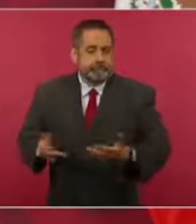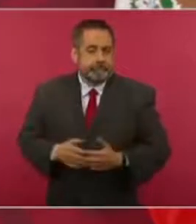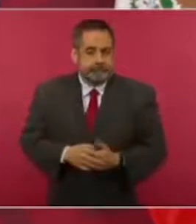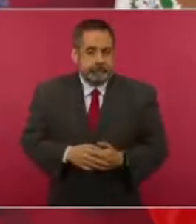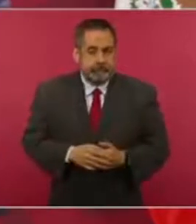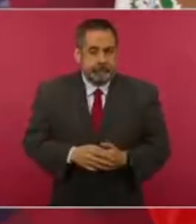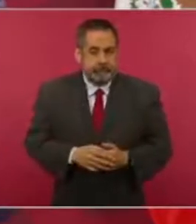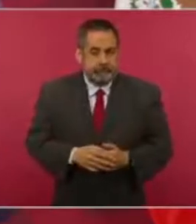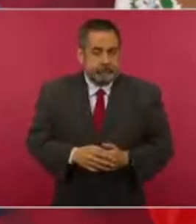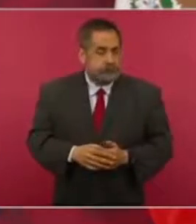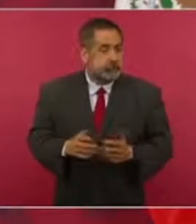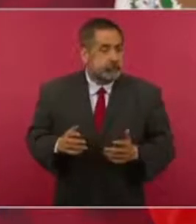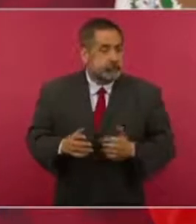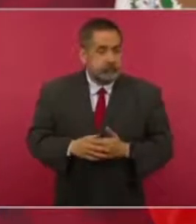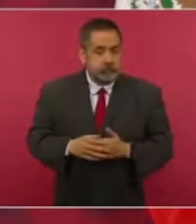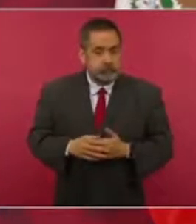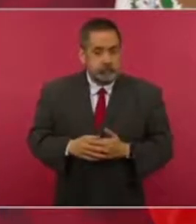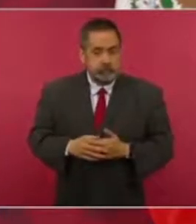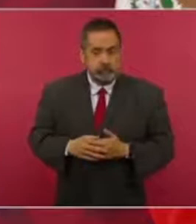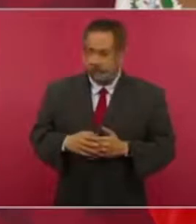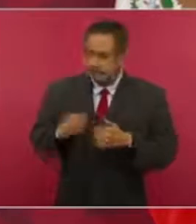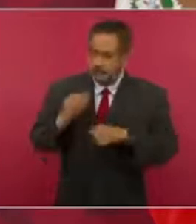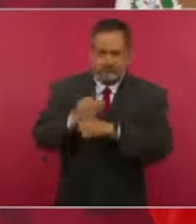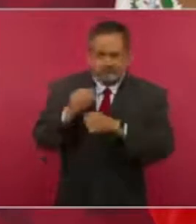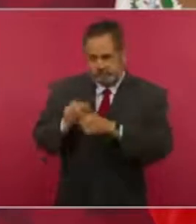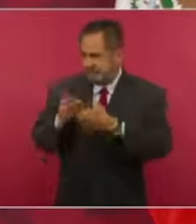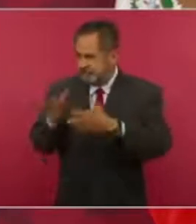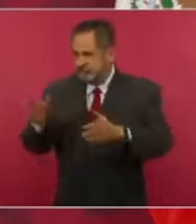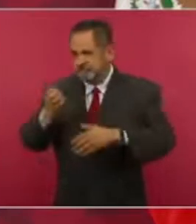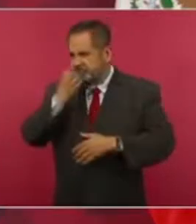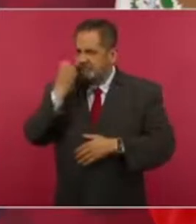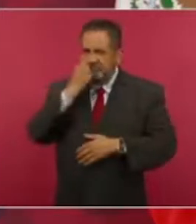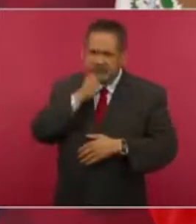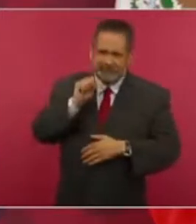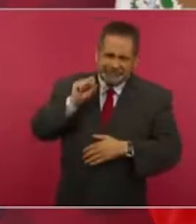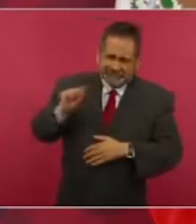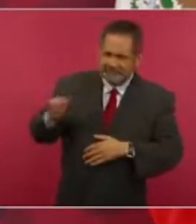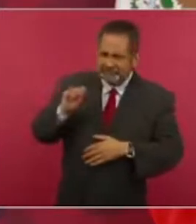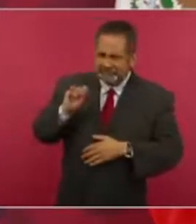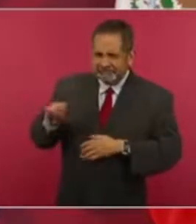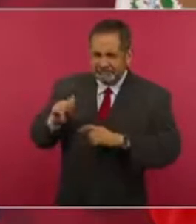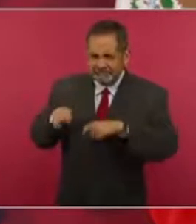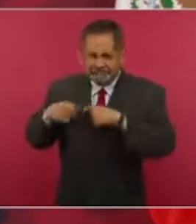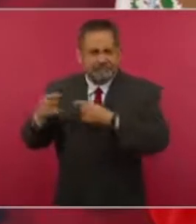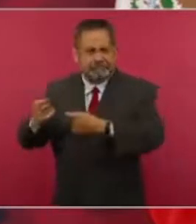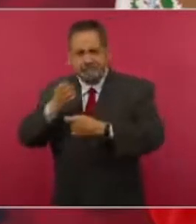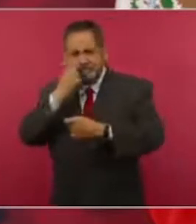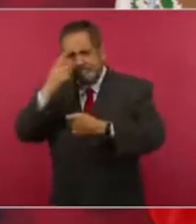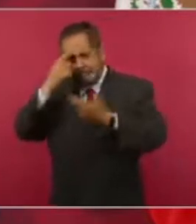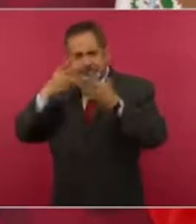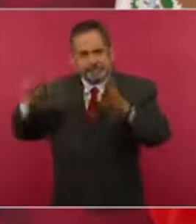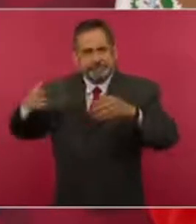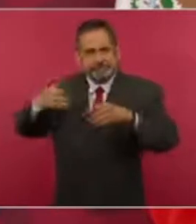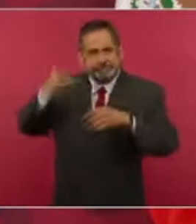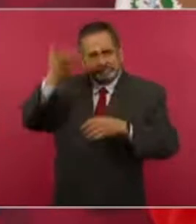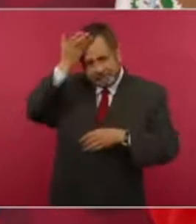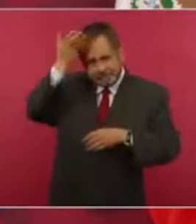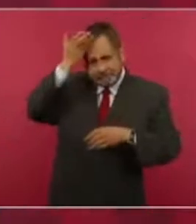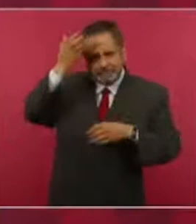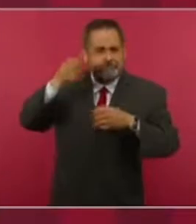Y claro, estamos ahora sí abriendo escuelas de medicina, de enfermería,